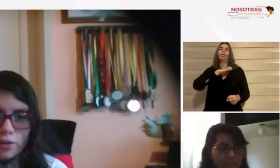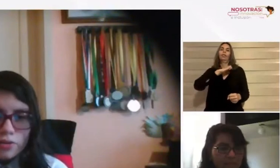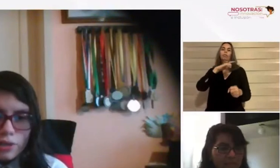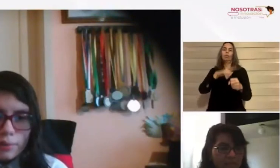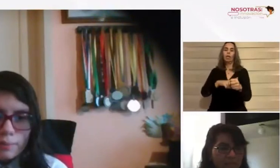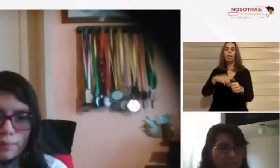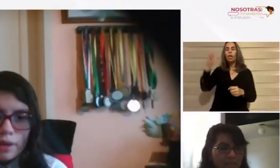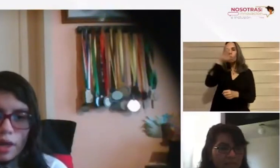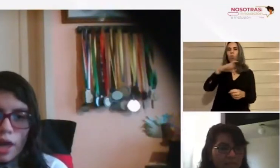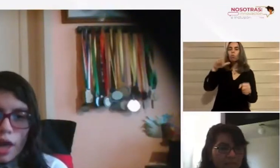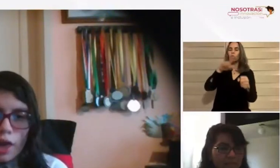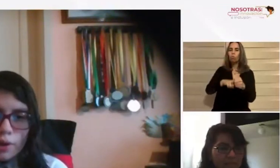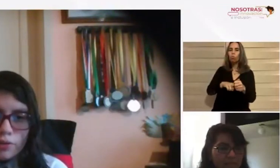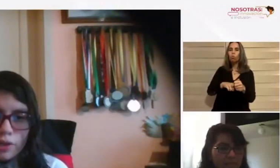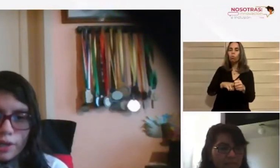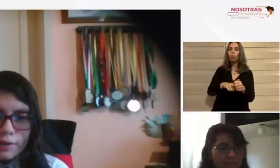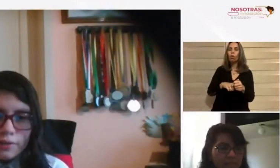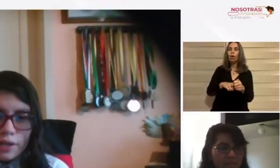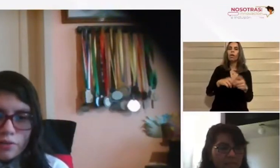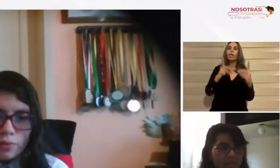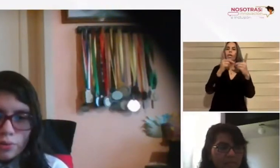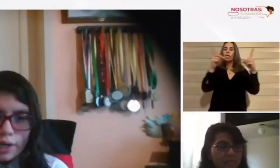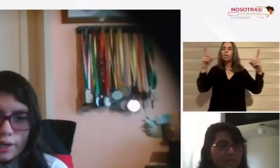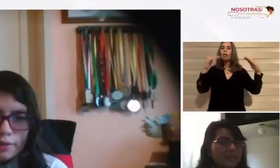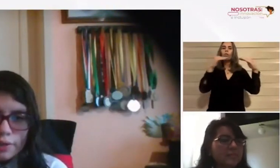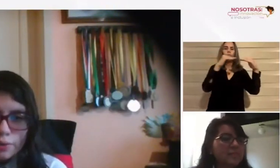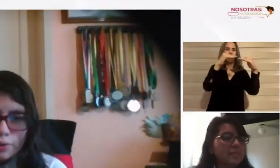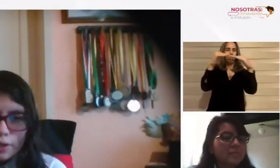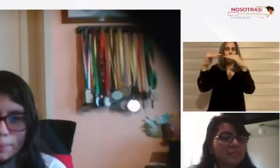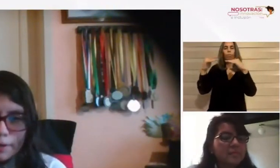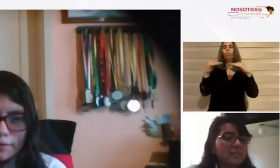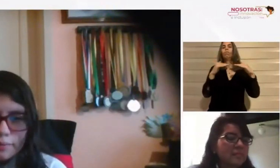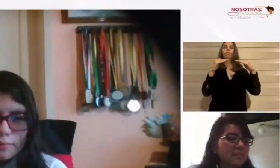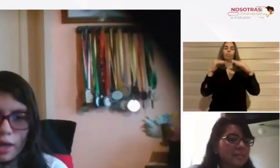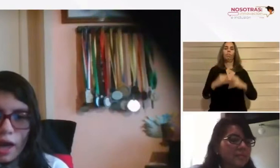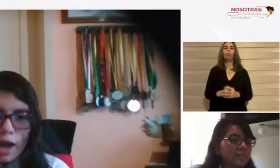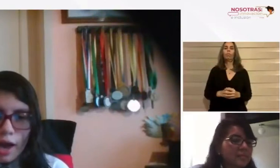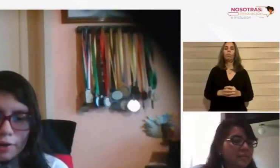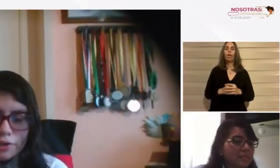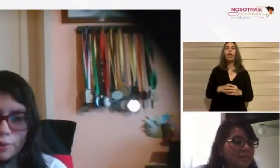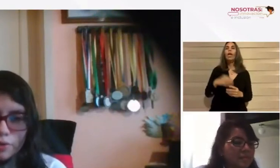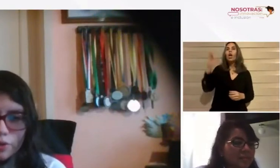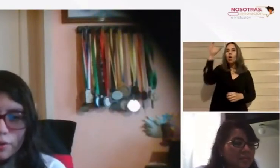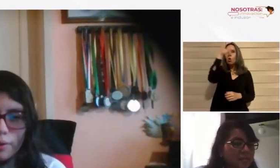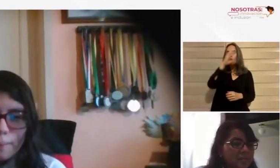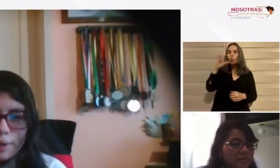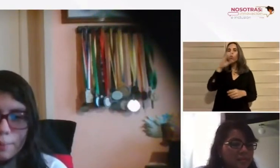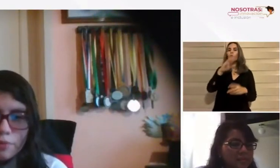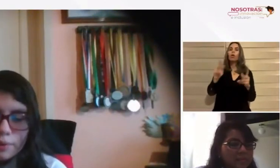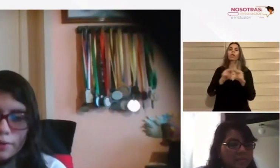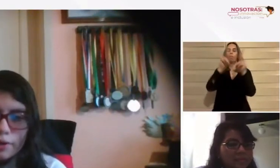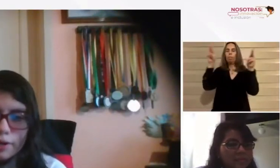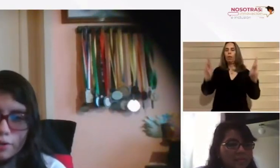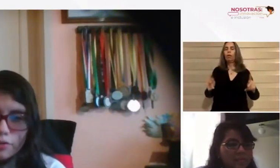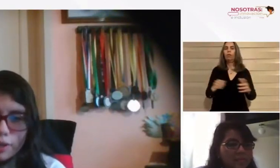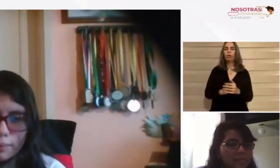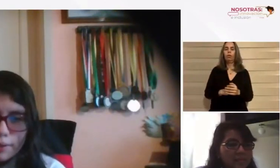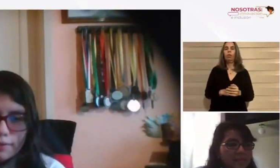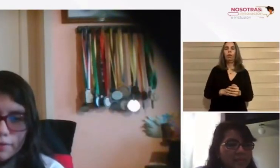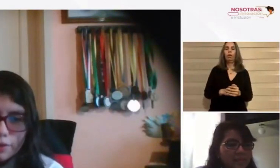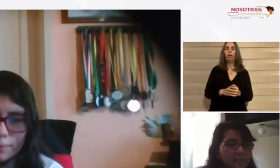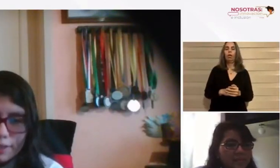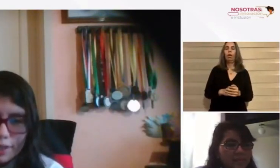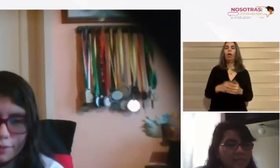y Desarrollo Sostenible, Educación en Artes, Derechos Culturales y Cultura de Paz. A continuación, veremos el video que